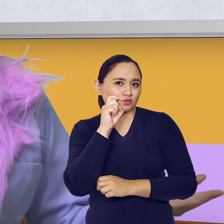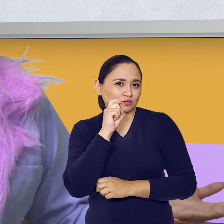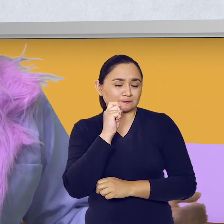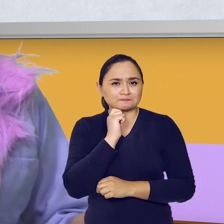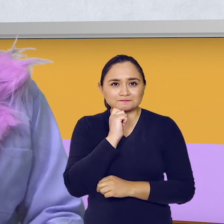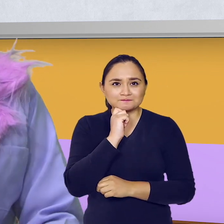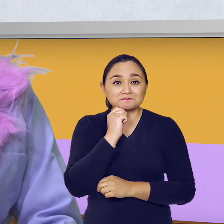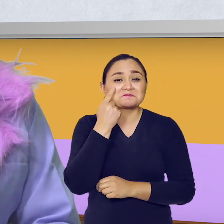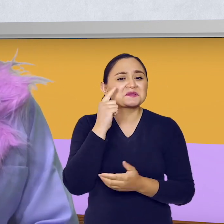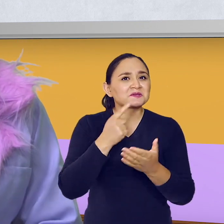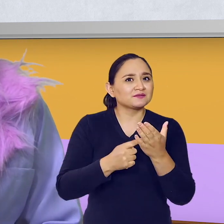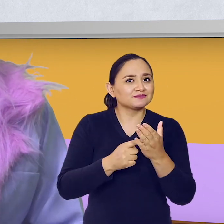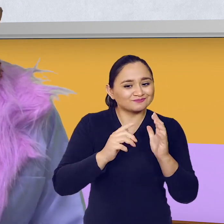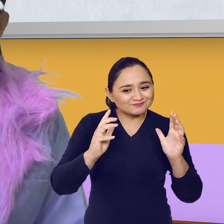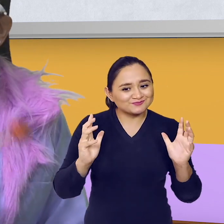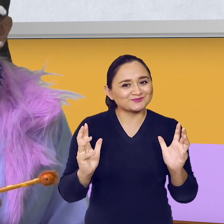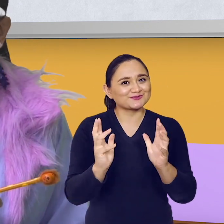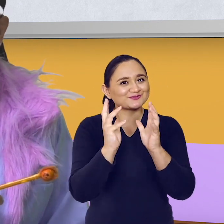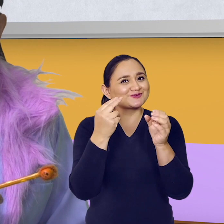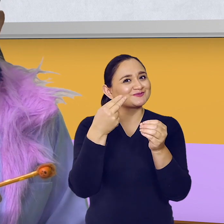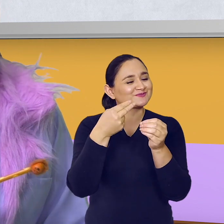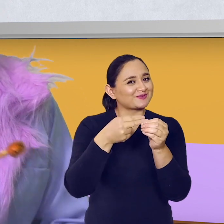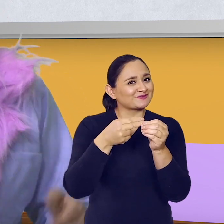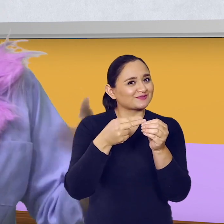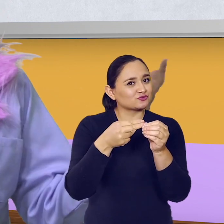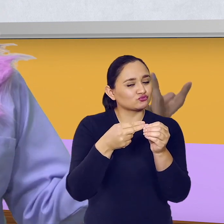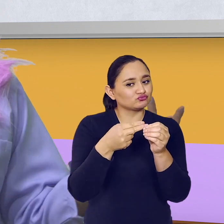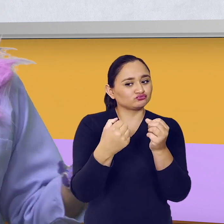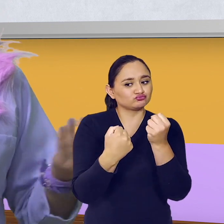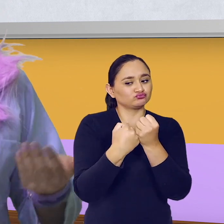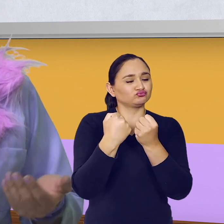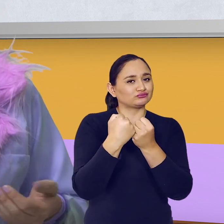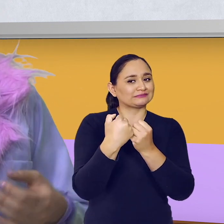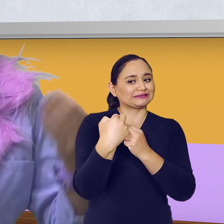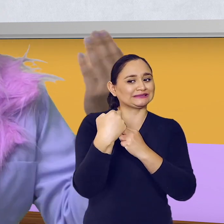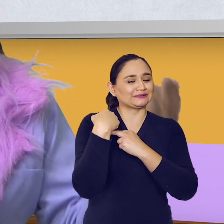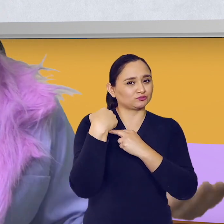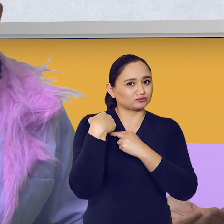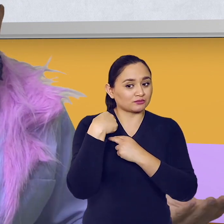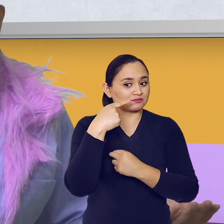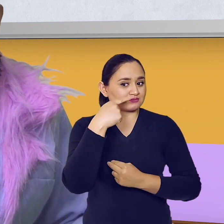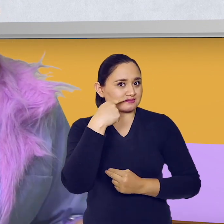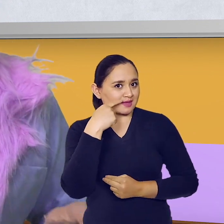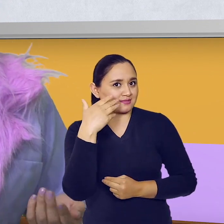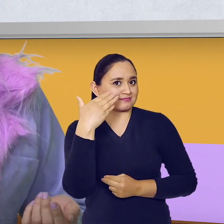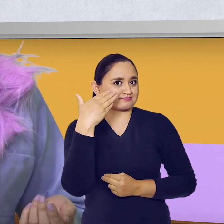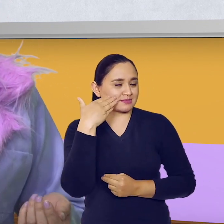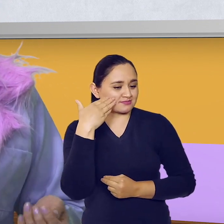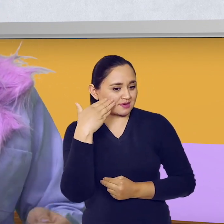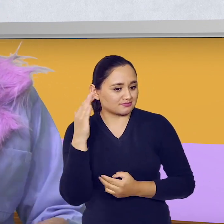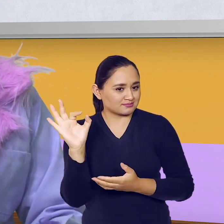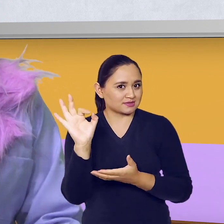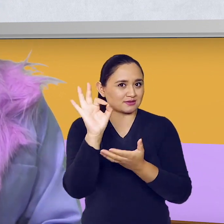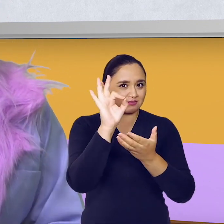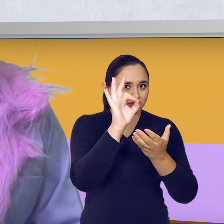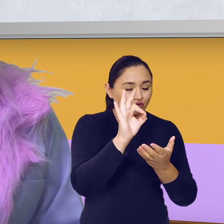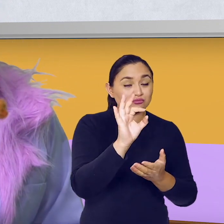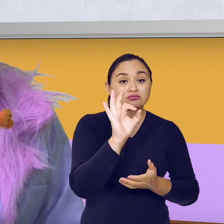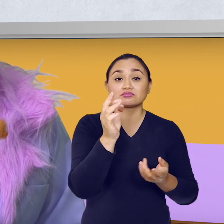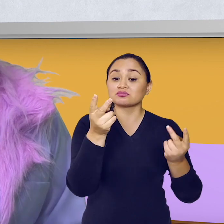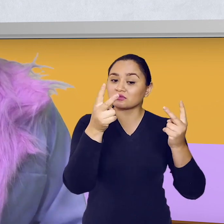para promover la participación corresponsable entre padres, madres de familia, representantes